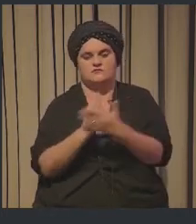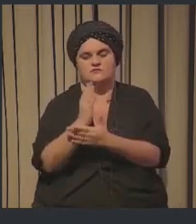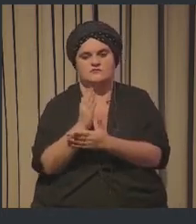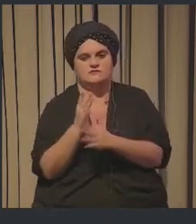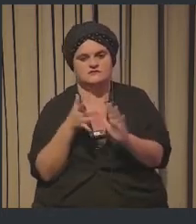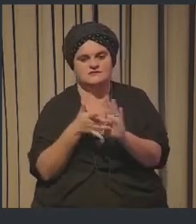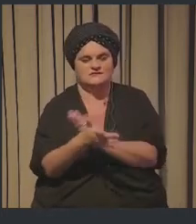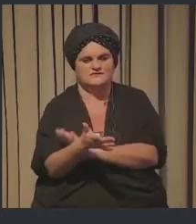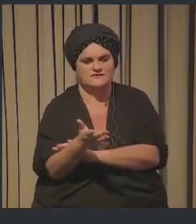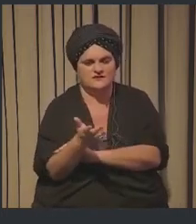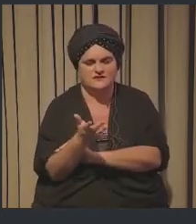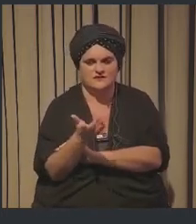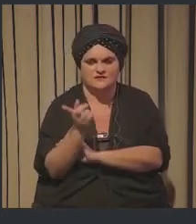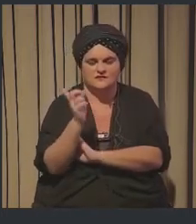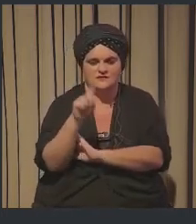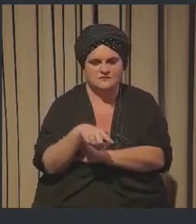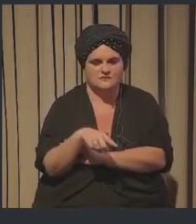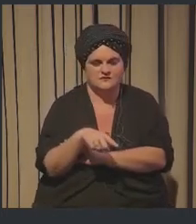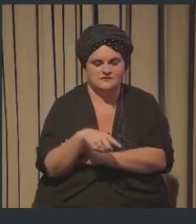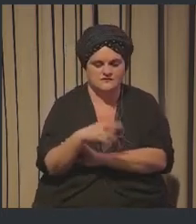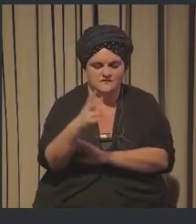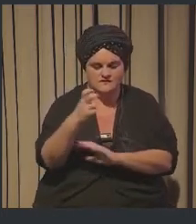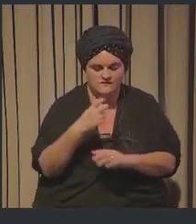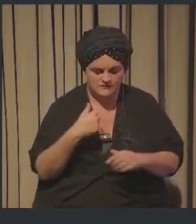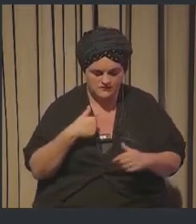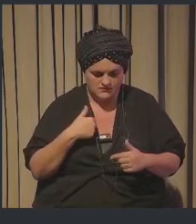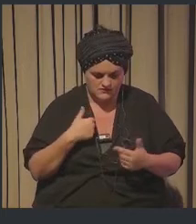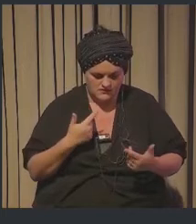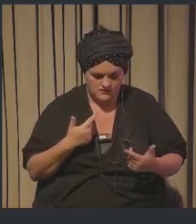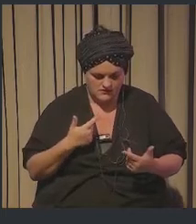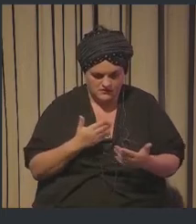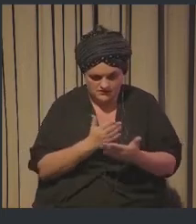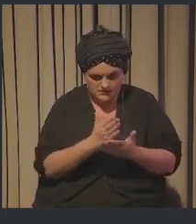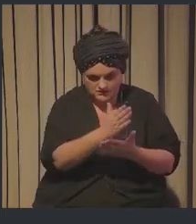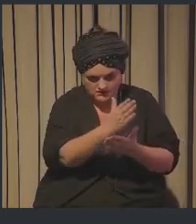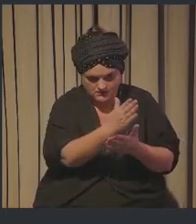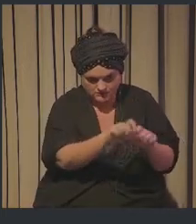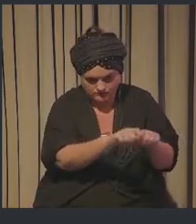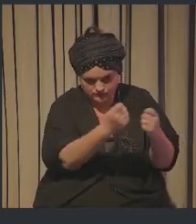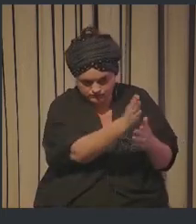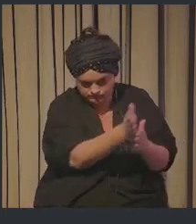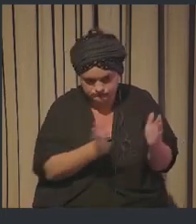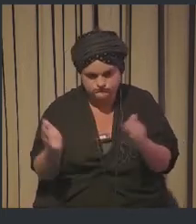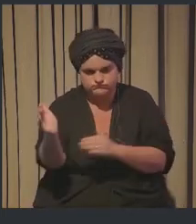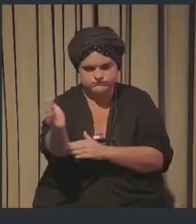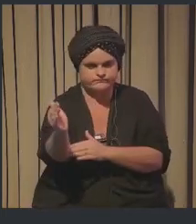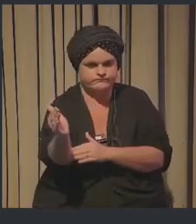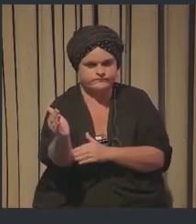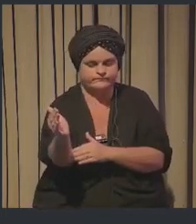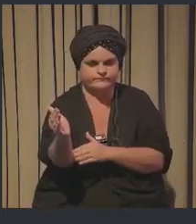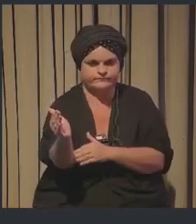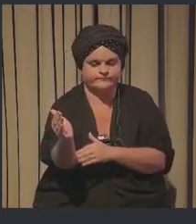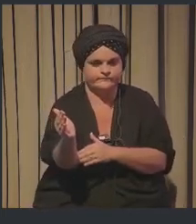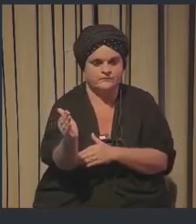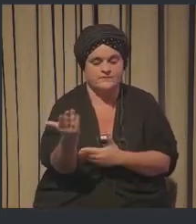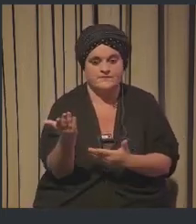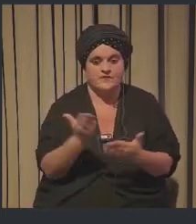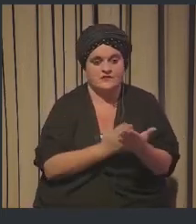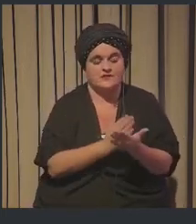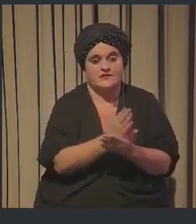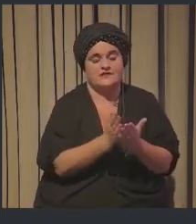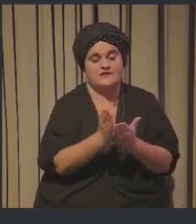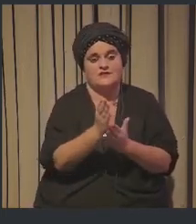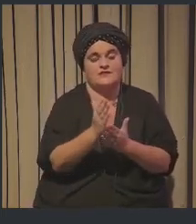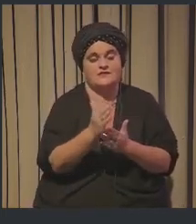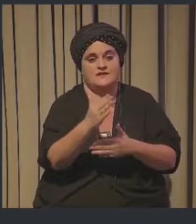una disrupción que viene y fastidia la tendencia. Por lo tanto, las tendencias siguen hasta que